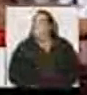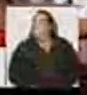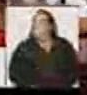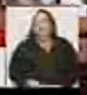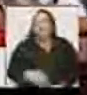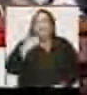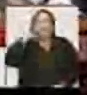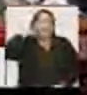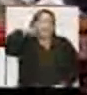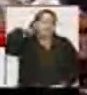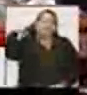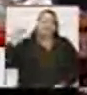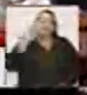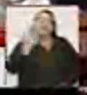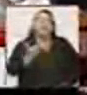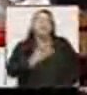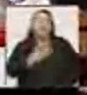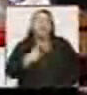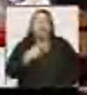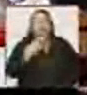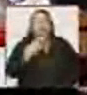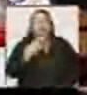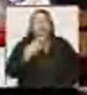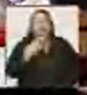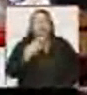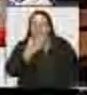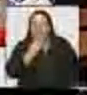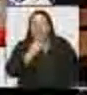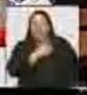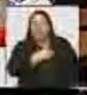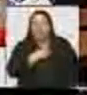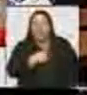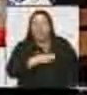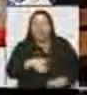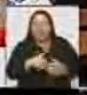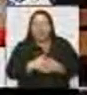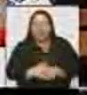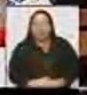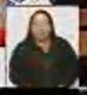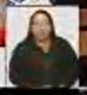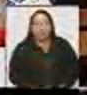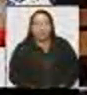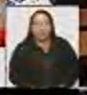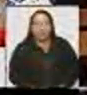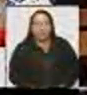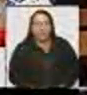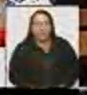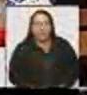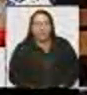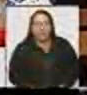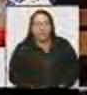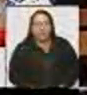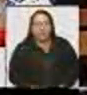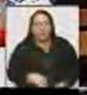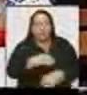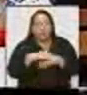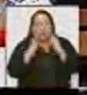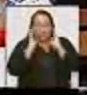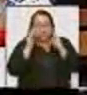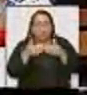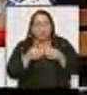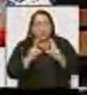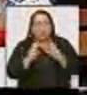Gracias, presidente. Gracias, ministra. Saludar al premier, saludar a la ministra. Todos estamos abocados al